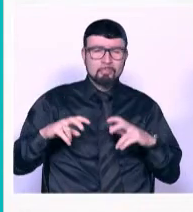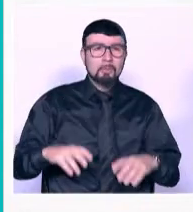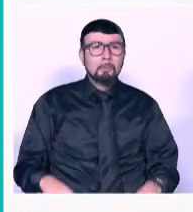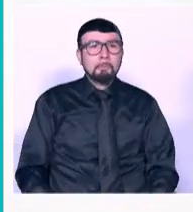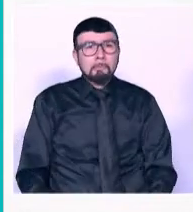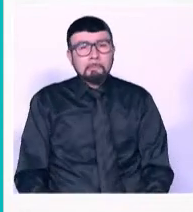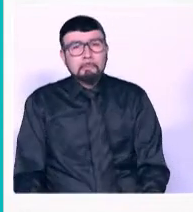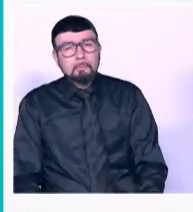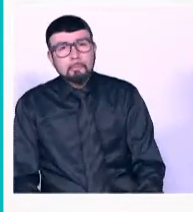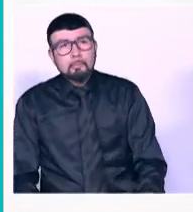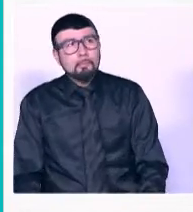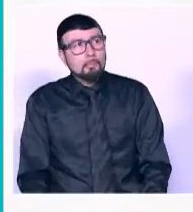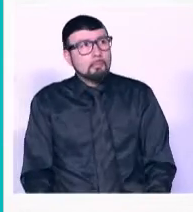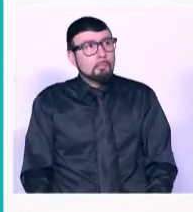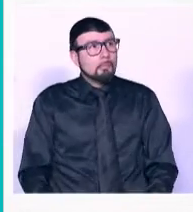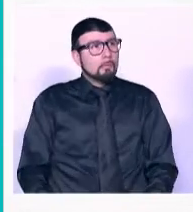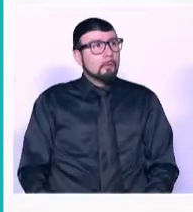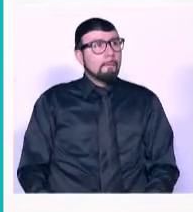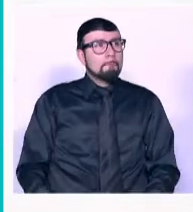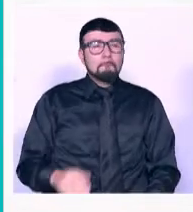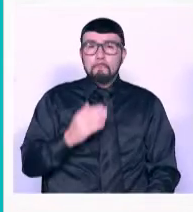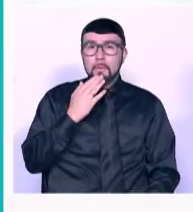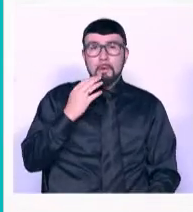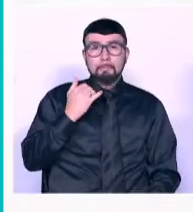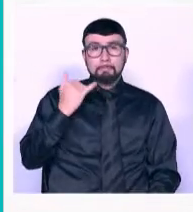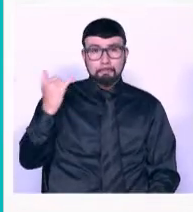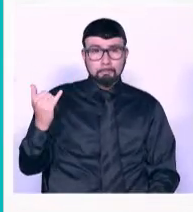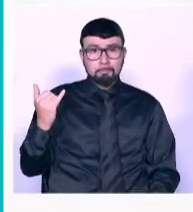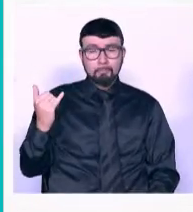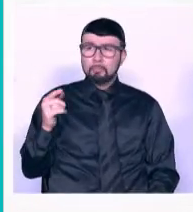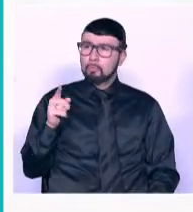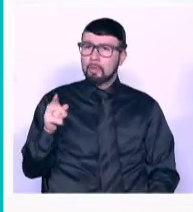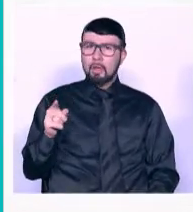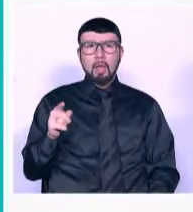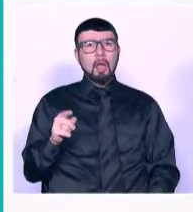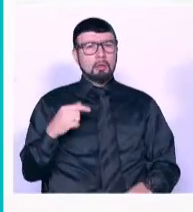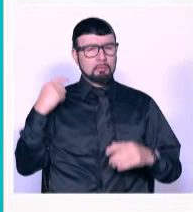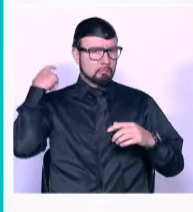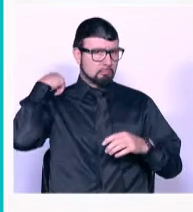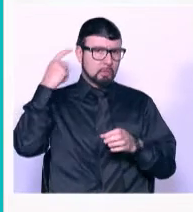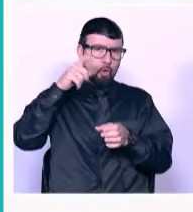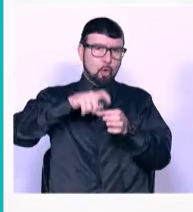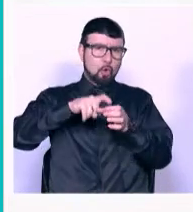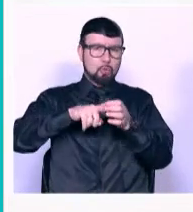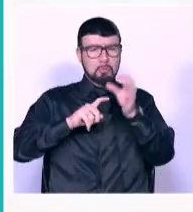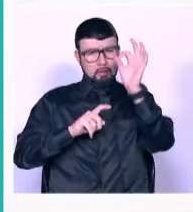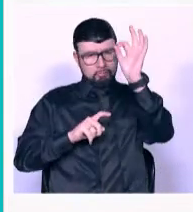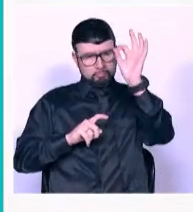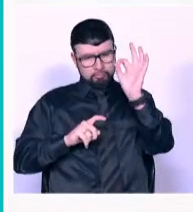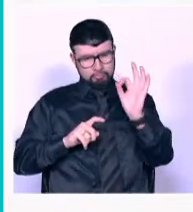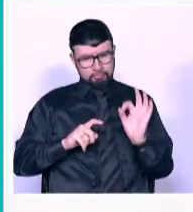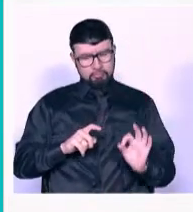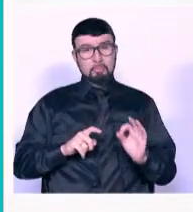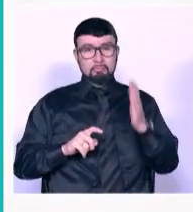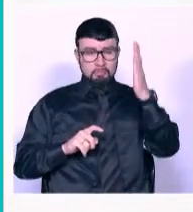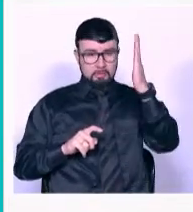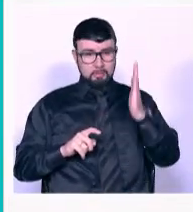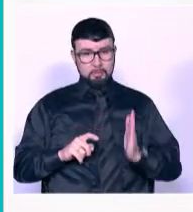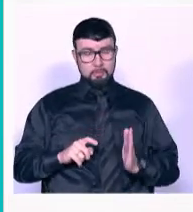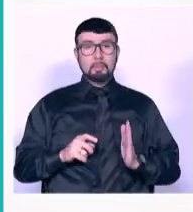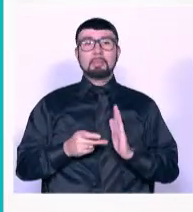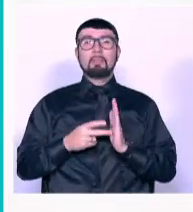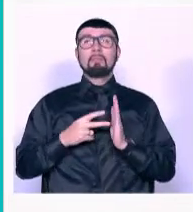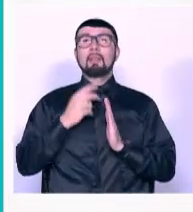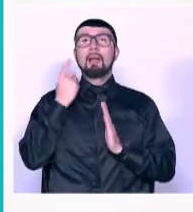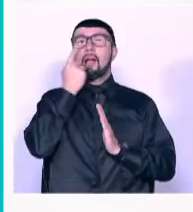en pantalla, podemos ver que en la izquierda es una columna derecha porque la mordida del paciente está